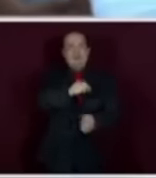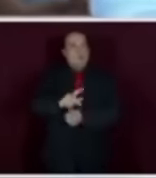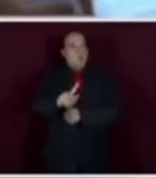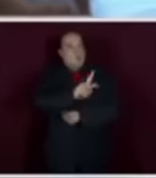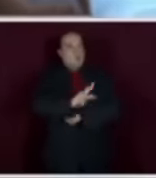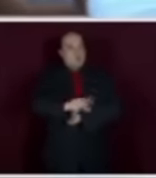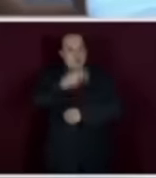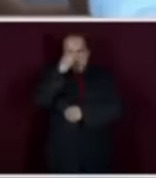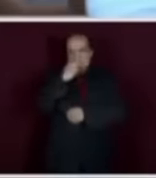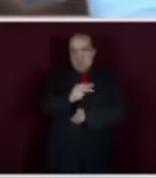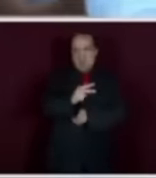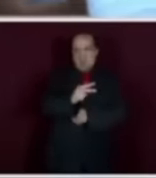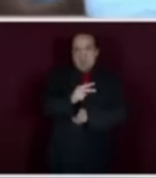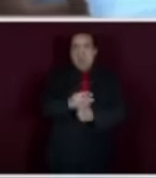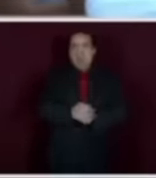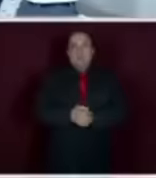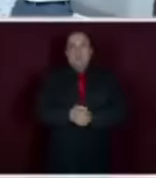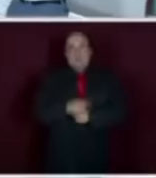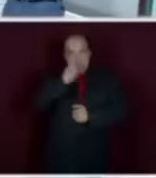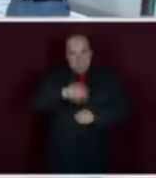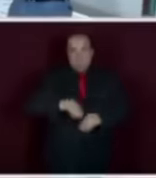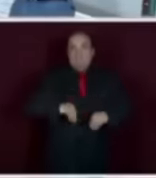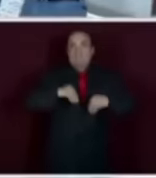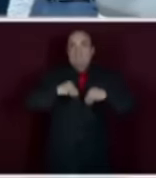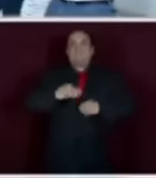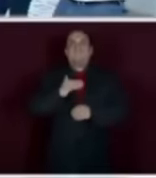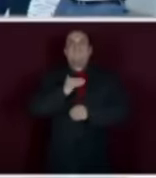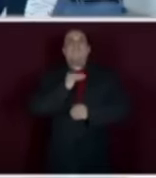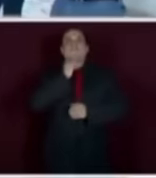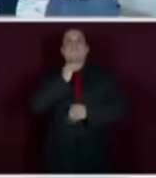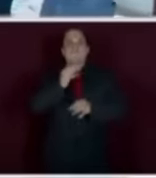de México a una vida digna.